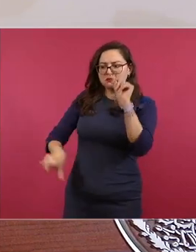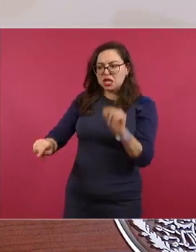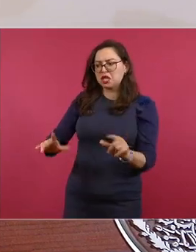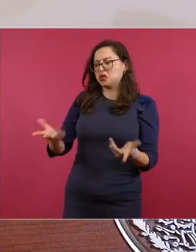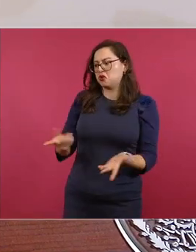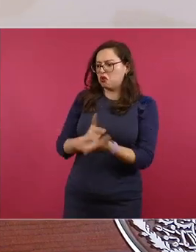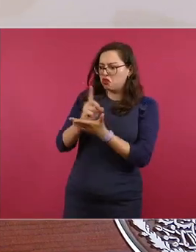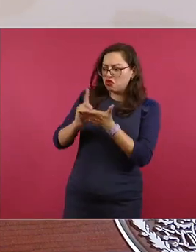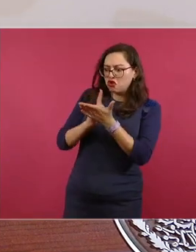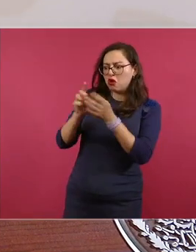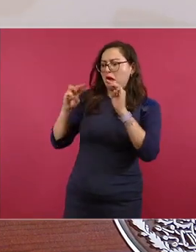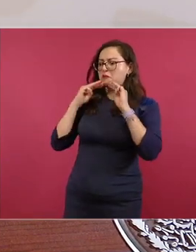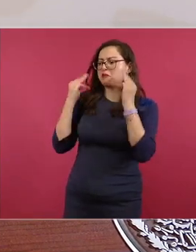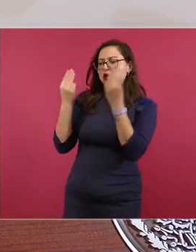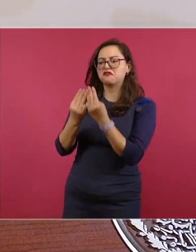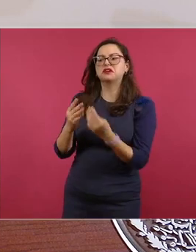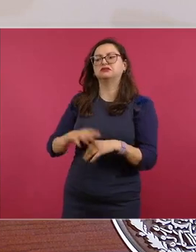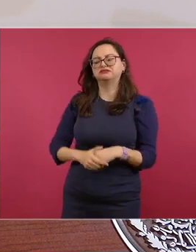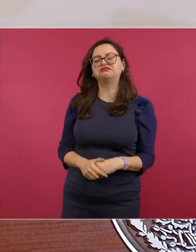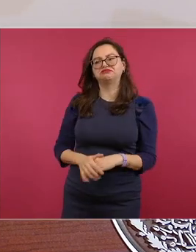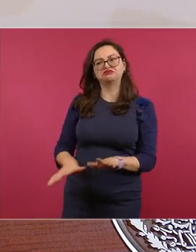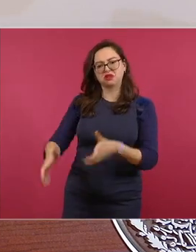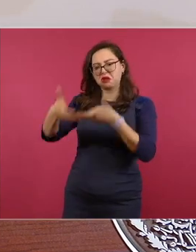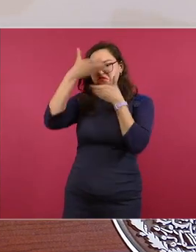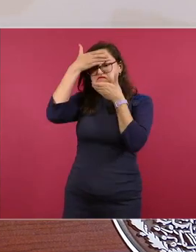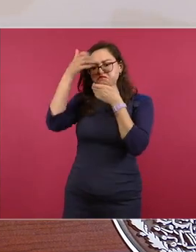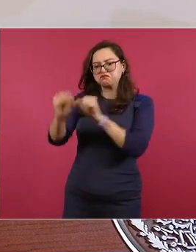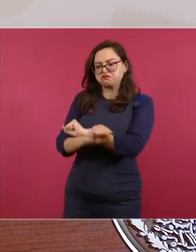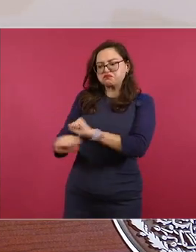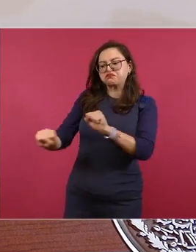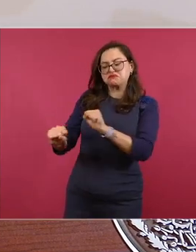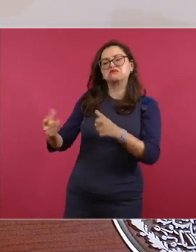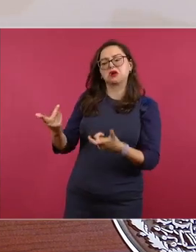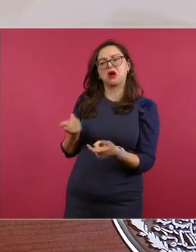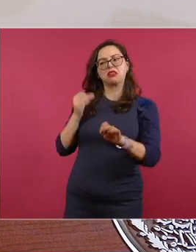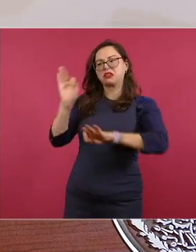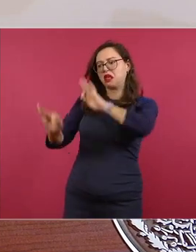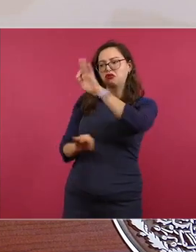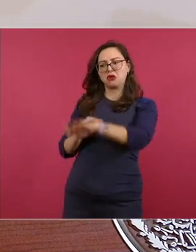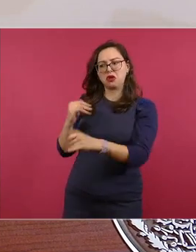a los narcotraficantes mexicanos